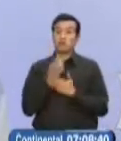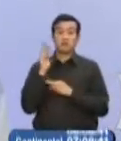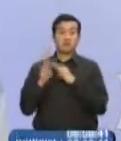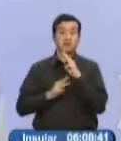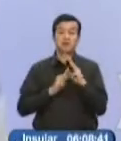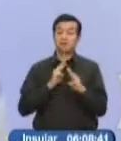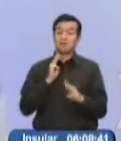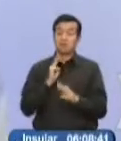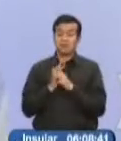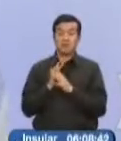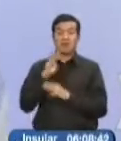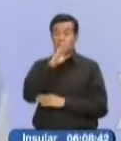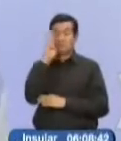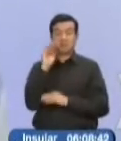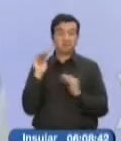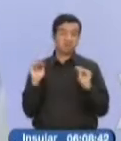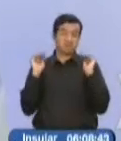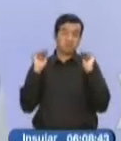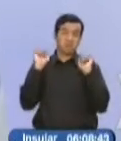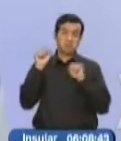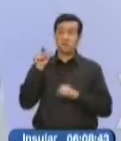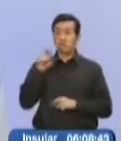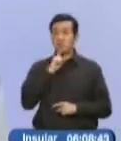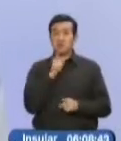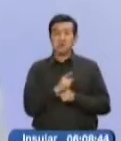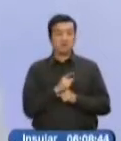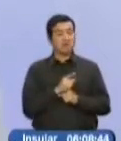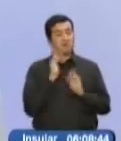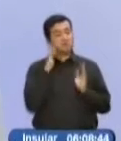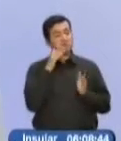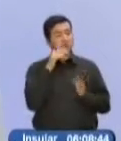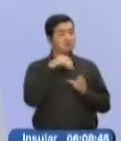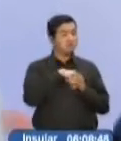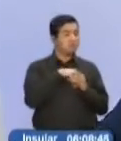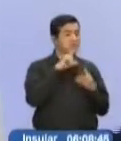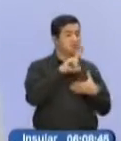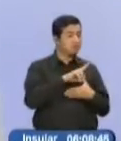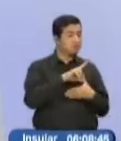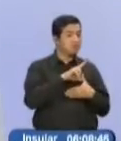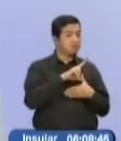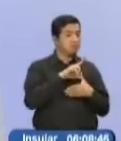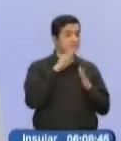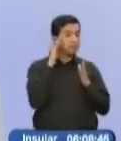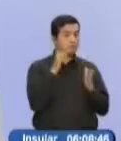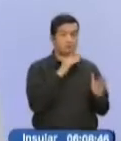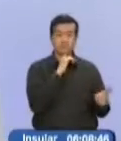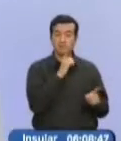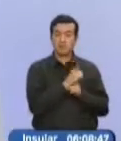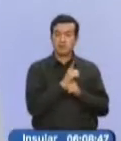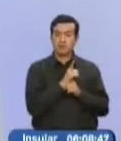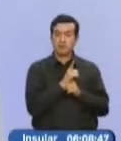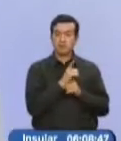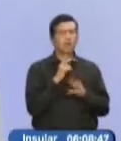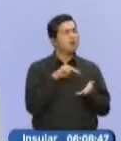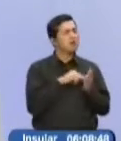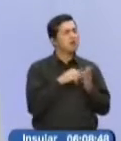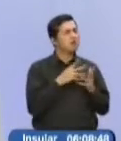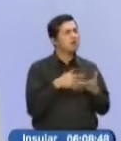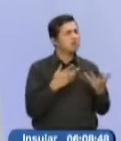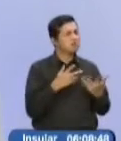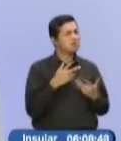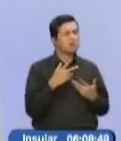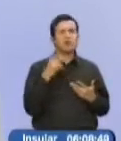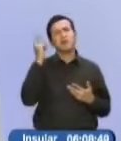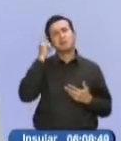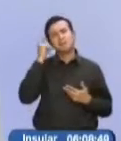pero al mismo tiempo tiene la potestad, tiene la facilidad para mirar casa adentro, ¿no? Casa adentro, me estoy refiriendo a América Latina. ¿En términos prácticos qué ha hecho? Yo creo que falta